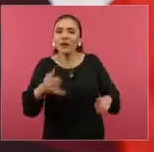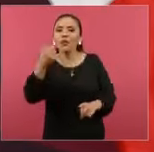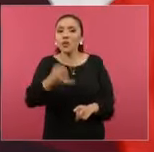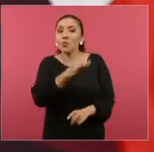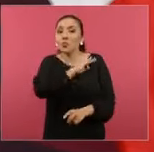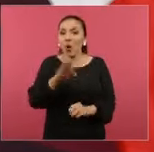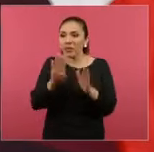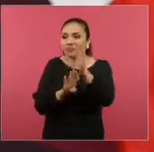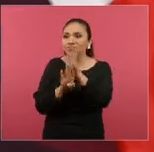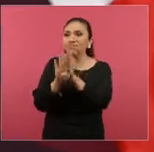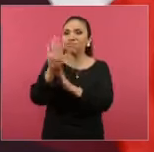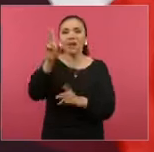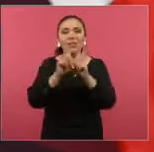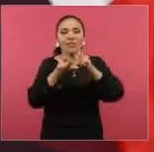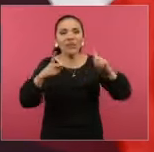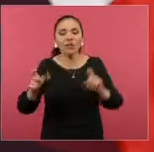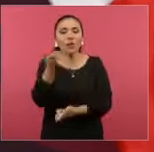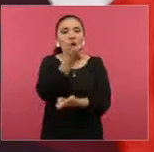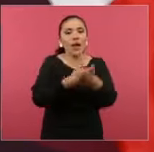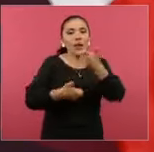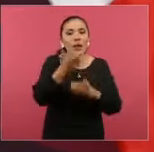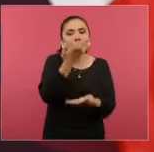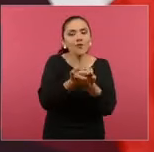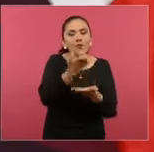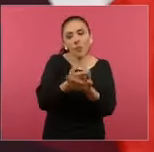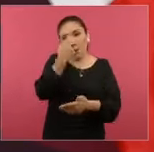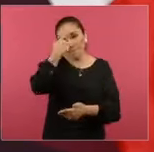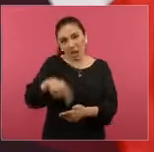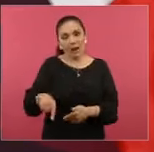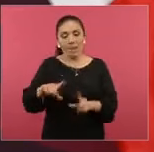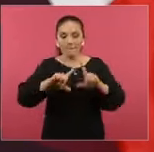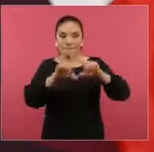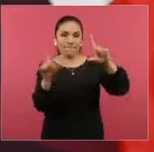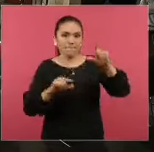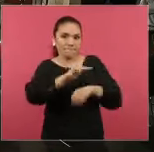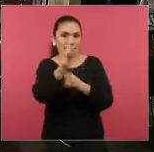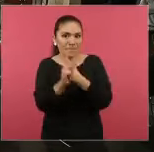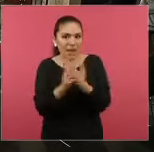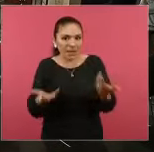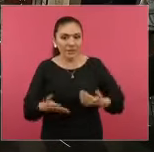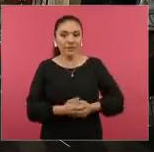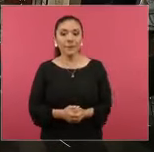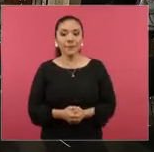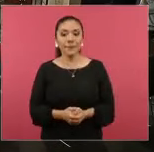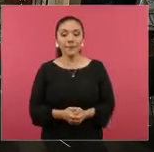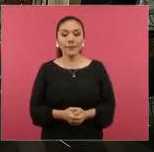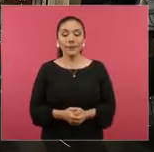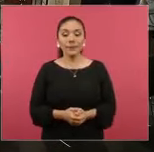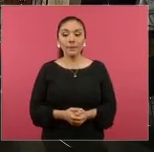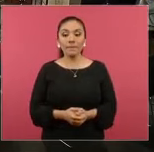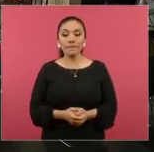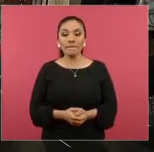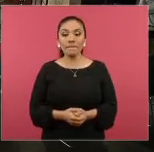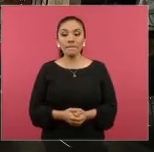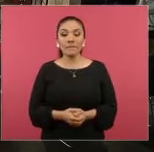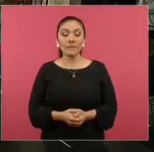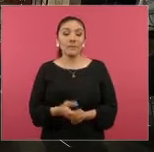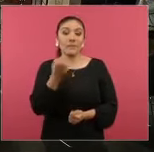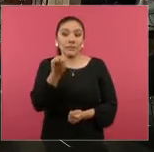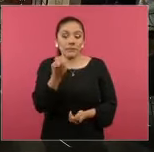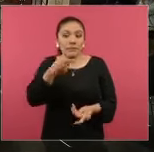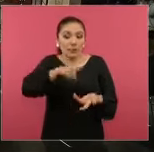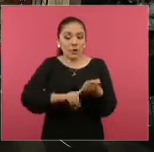de desarrollo económico de una nación, en este caso la nuestra. O sea, de alguna forma esto